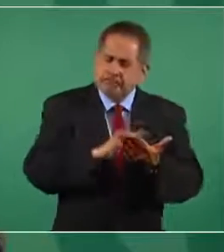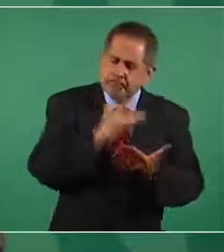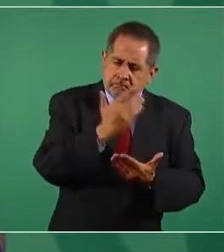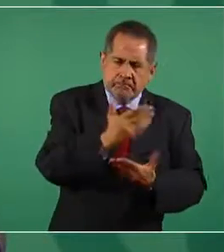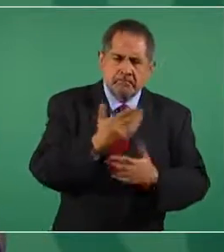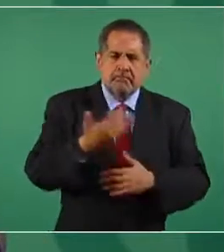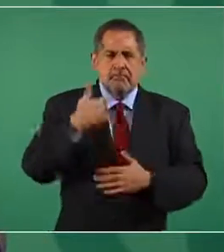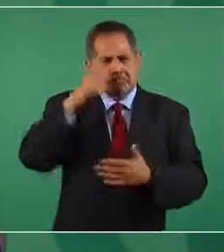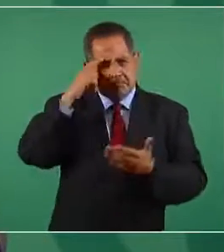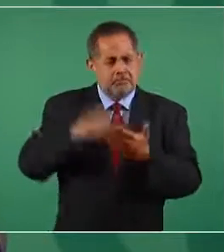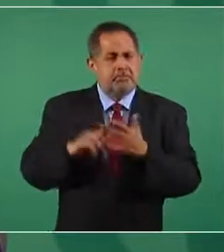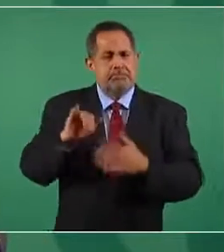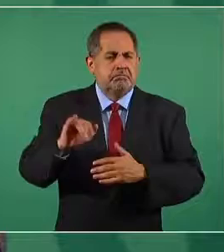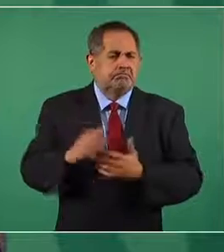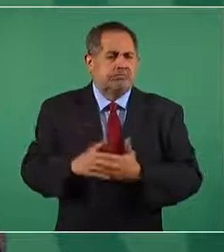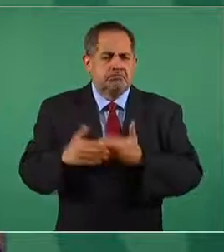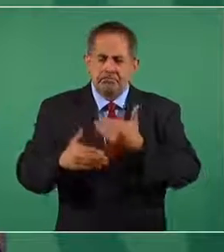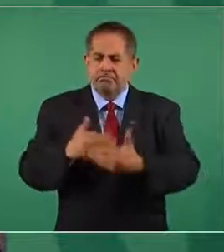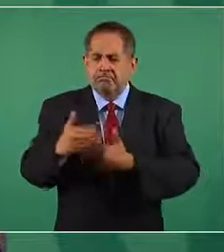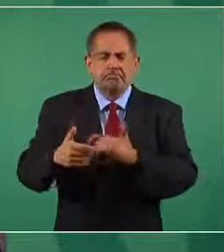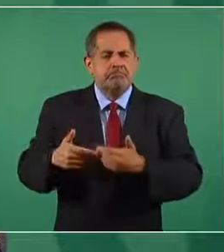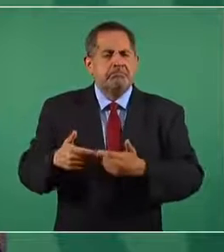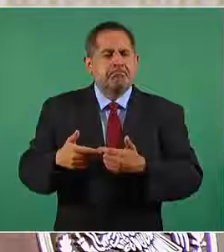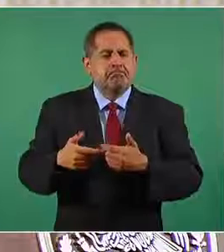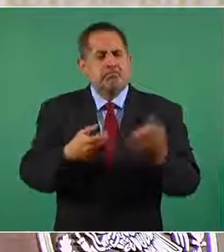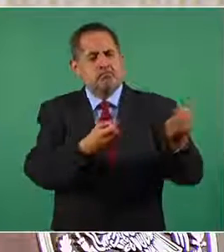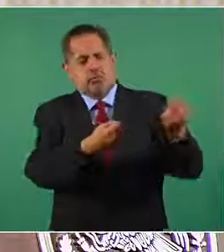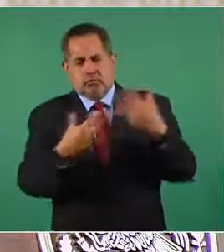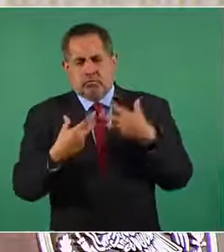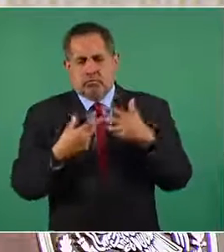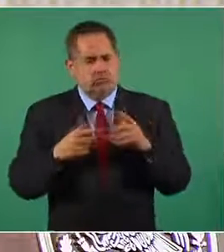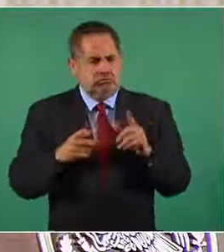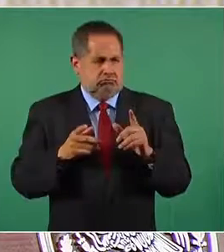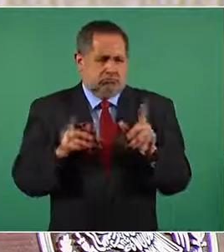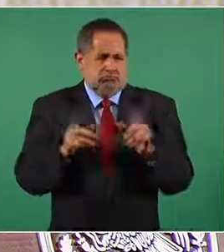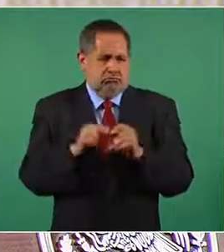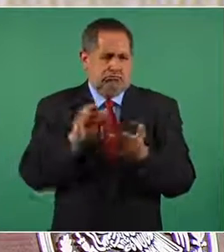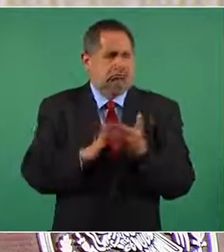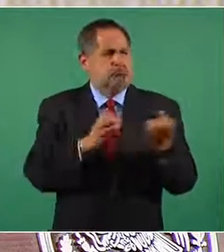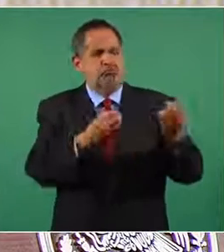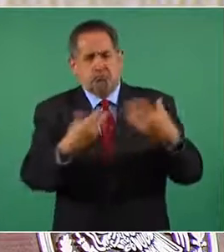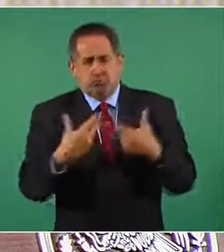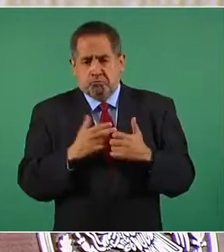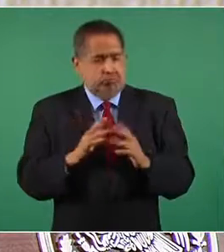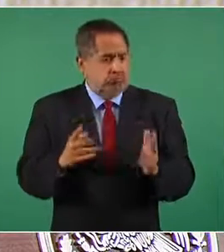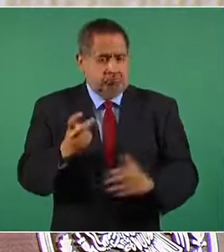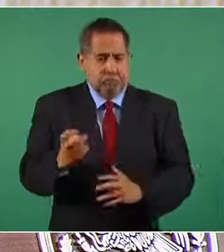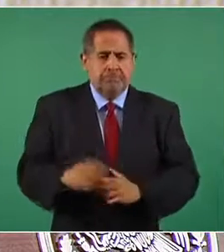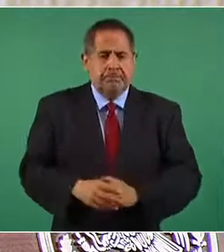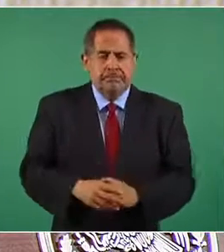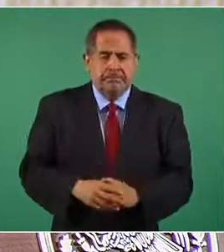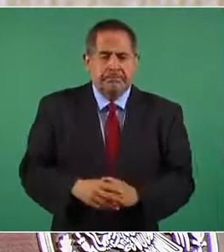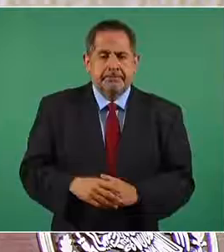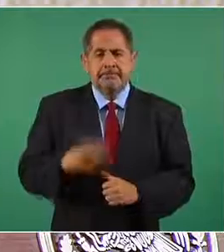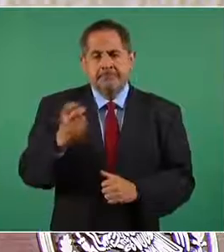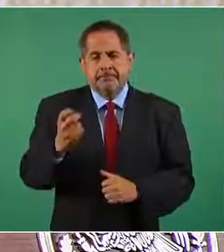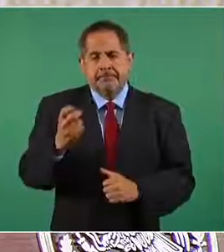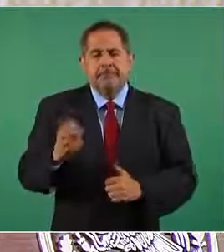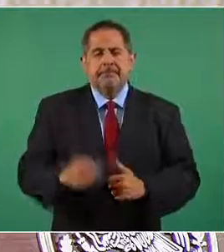sí van a ser donadas las vacunas. Con